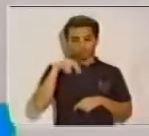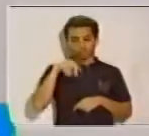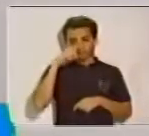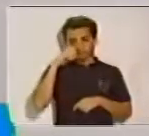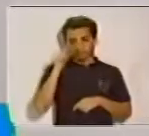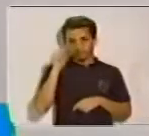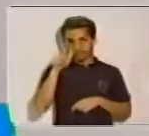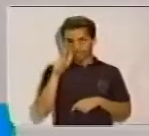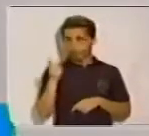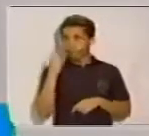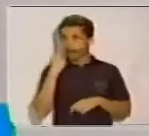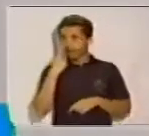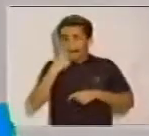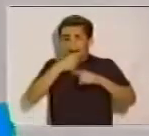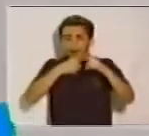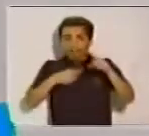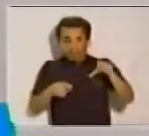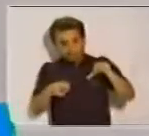Miren.